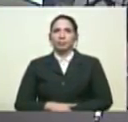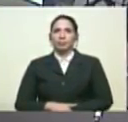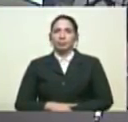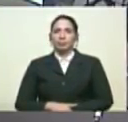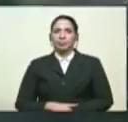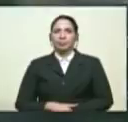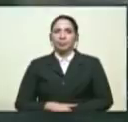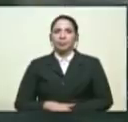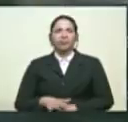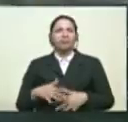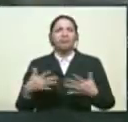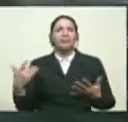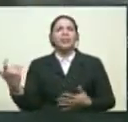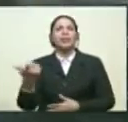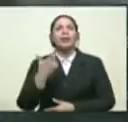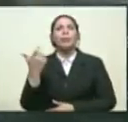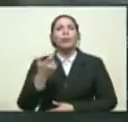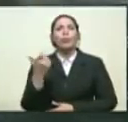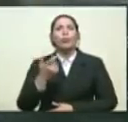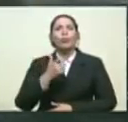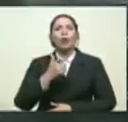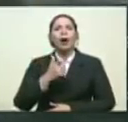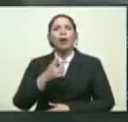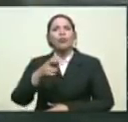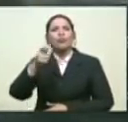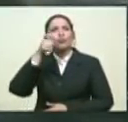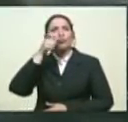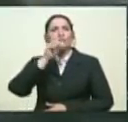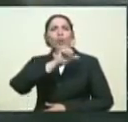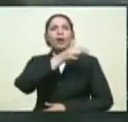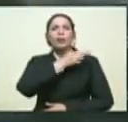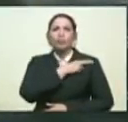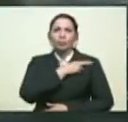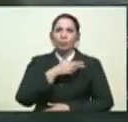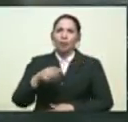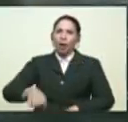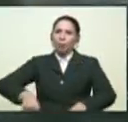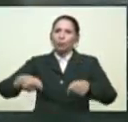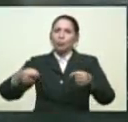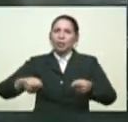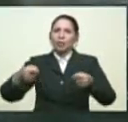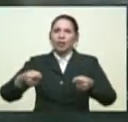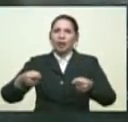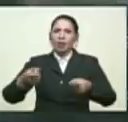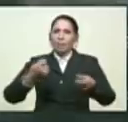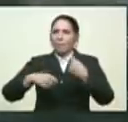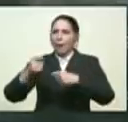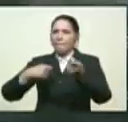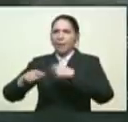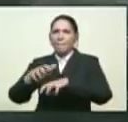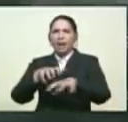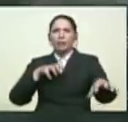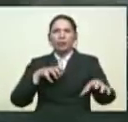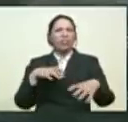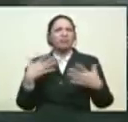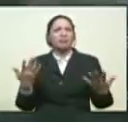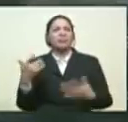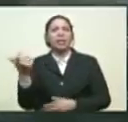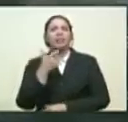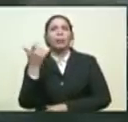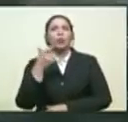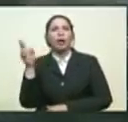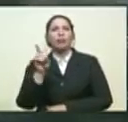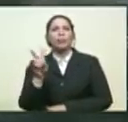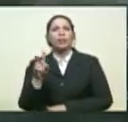¿Qué buscan los dueños de los automercados, los supermercados y las cadenas distribuidoras y mayoristas? ¿Qué están buscando en Venezuela?